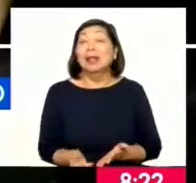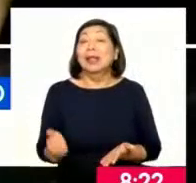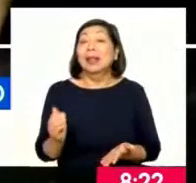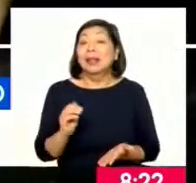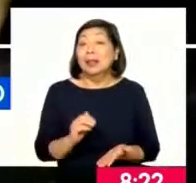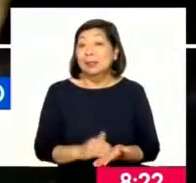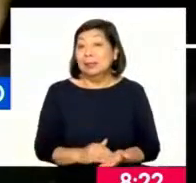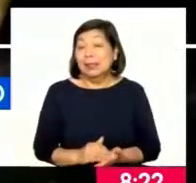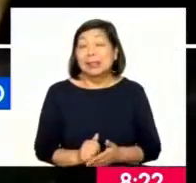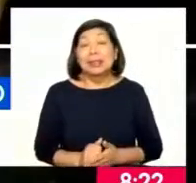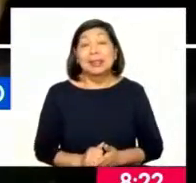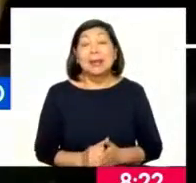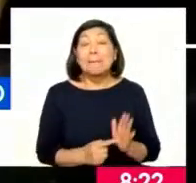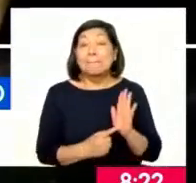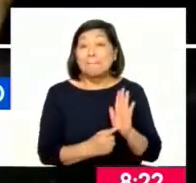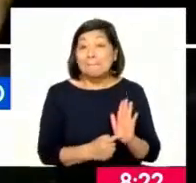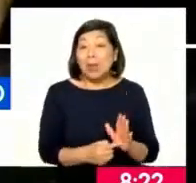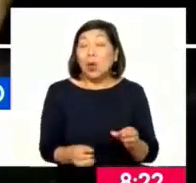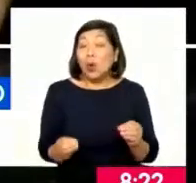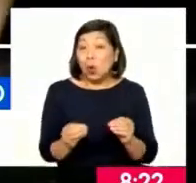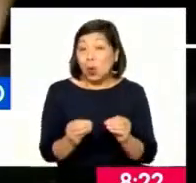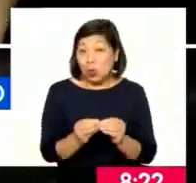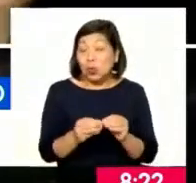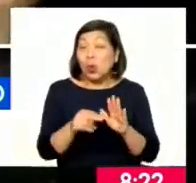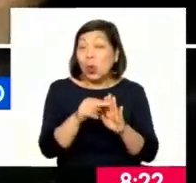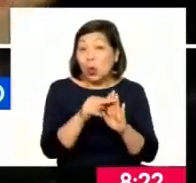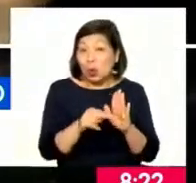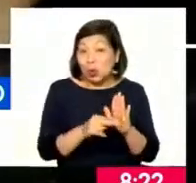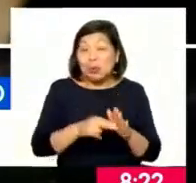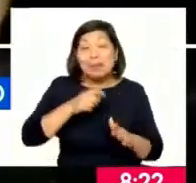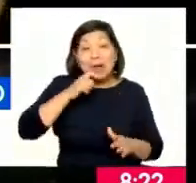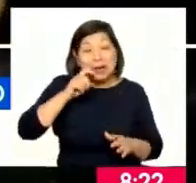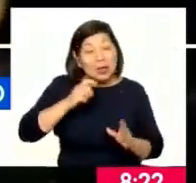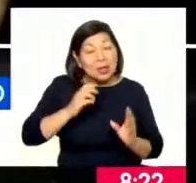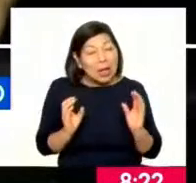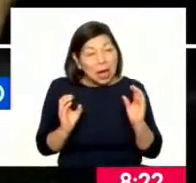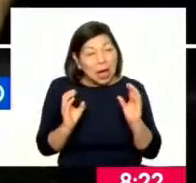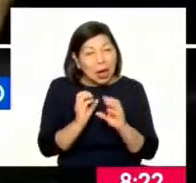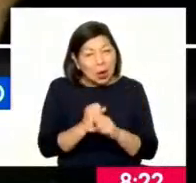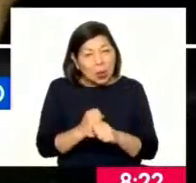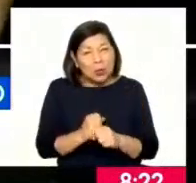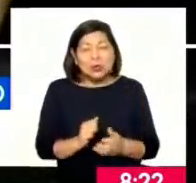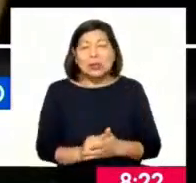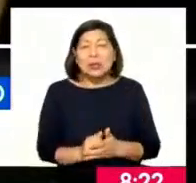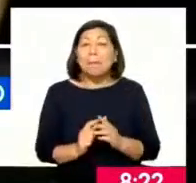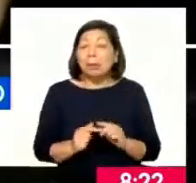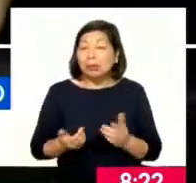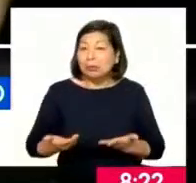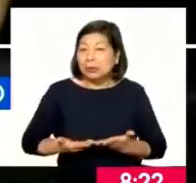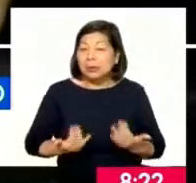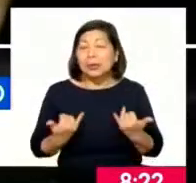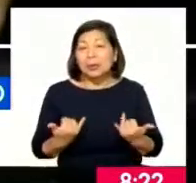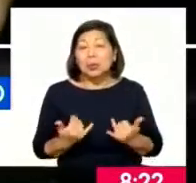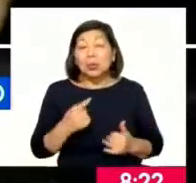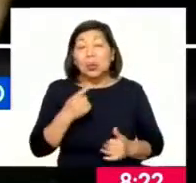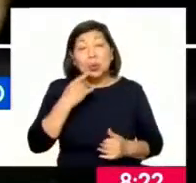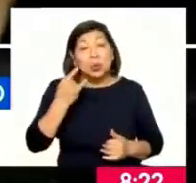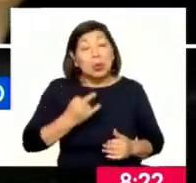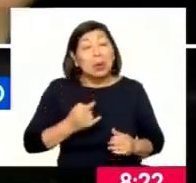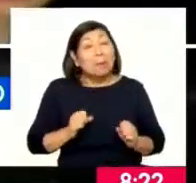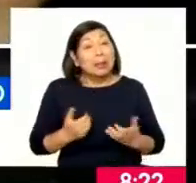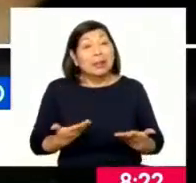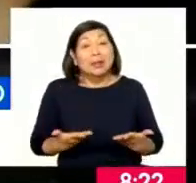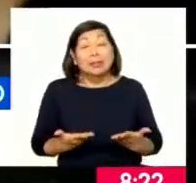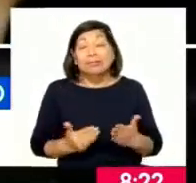además, presenta un conjunto de normas que requieren ajustes que permitan, desde luego, atender una emergencia, pues, de